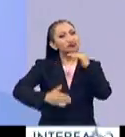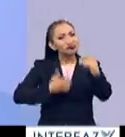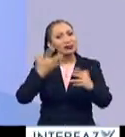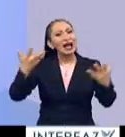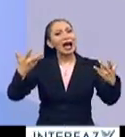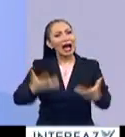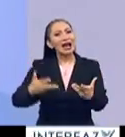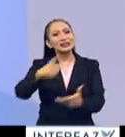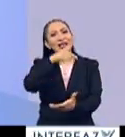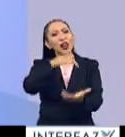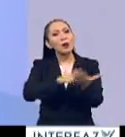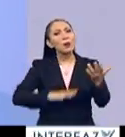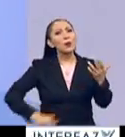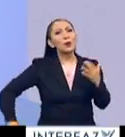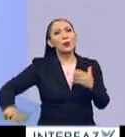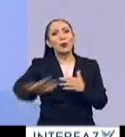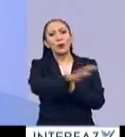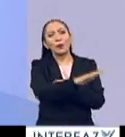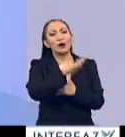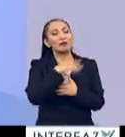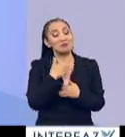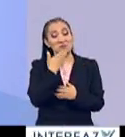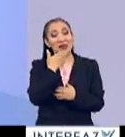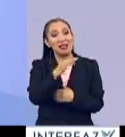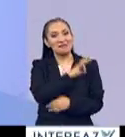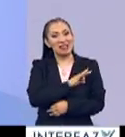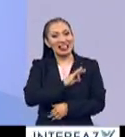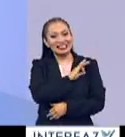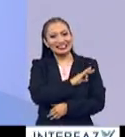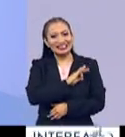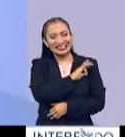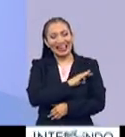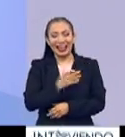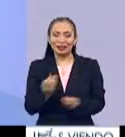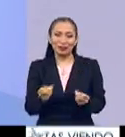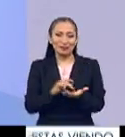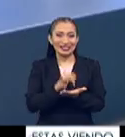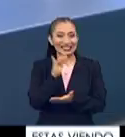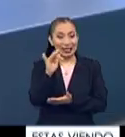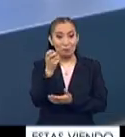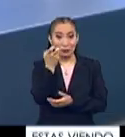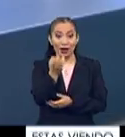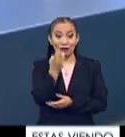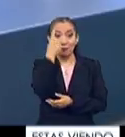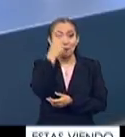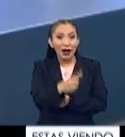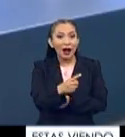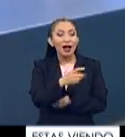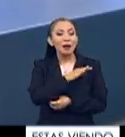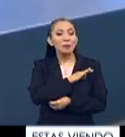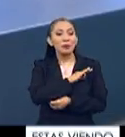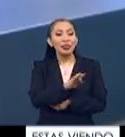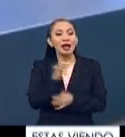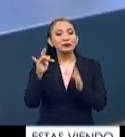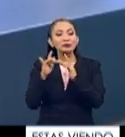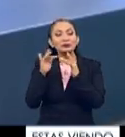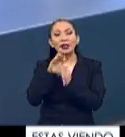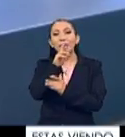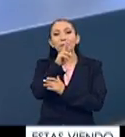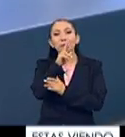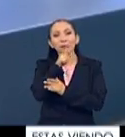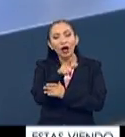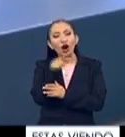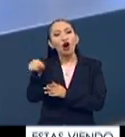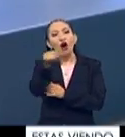han hecho en estos sets. Qué bueno, felicidades. Claro, hombre, muchísimas gracias. Pues precisamente es para poder conectar mejor